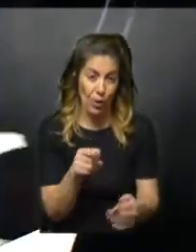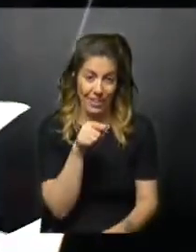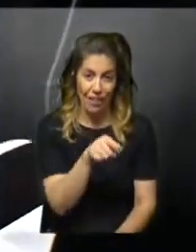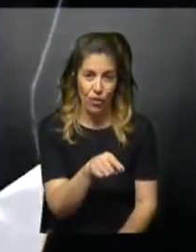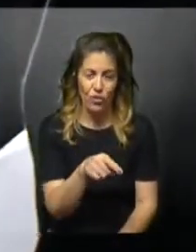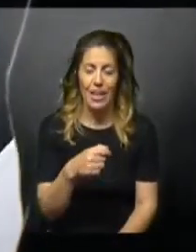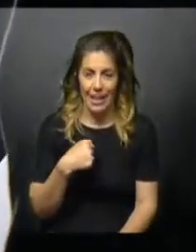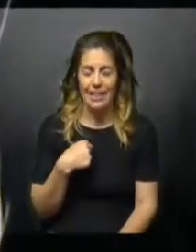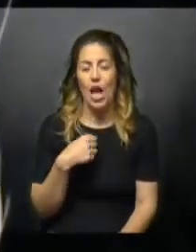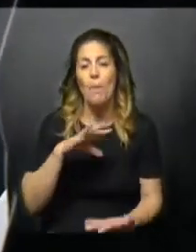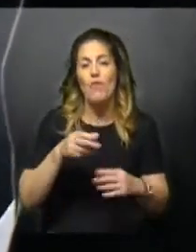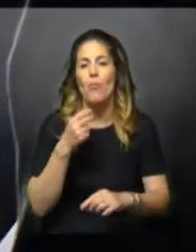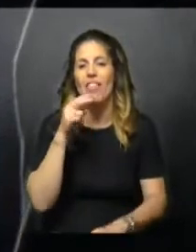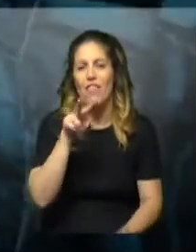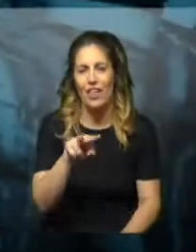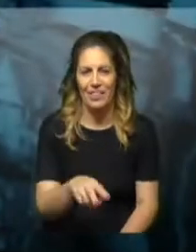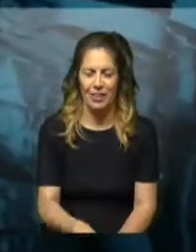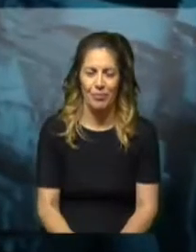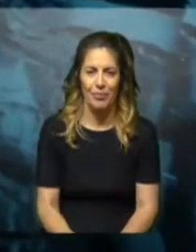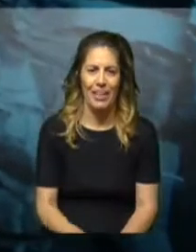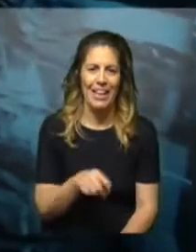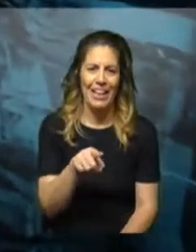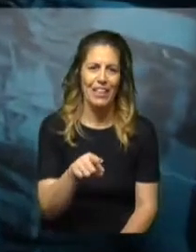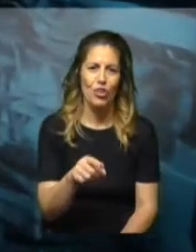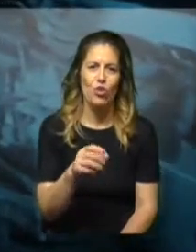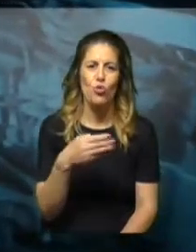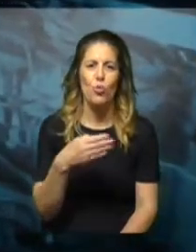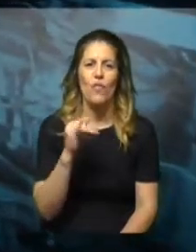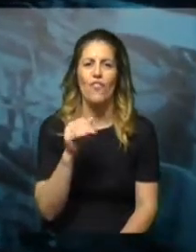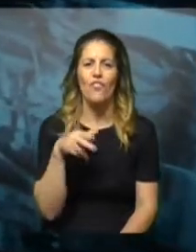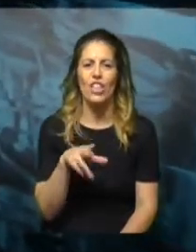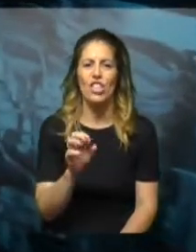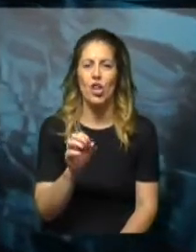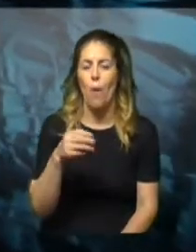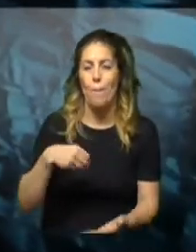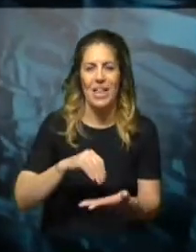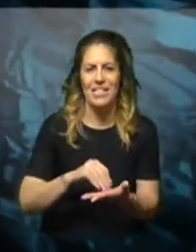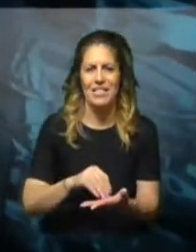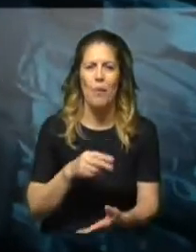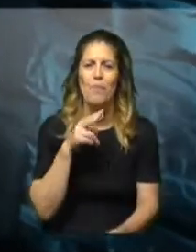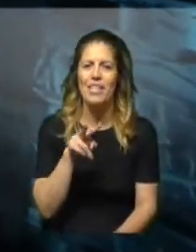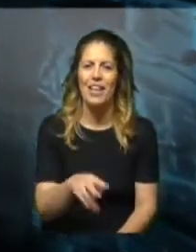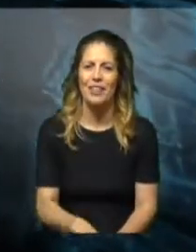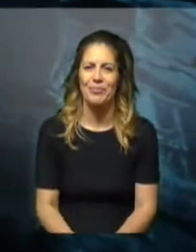de verte bueno Esto es un más Mira